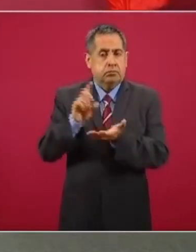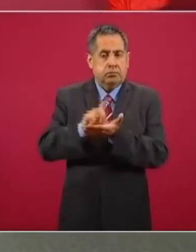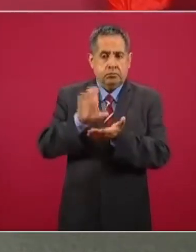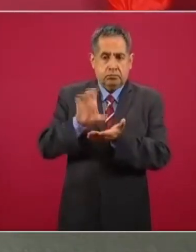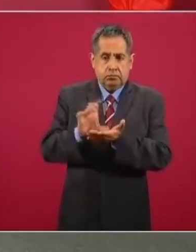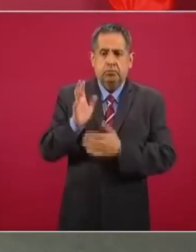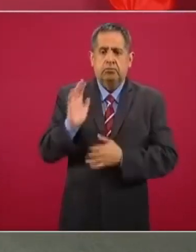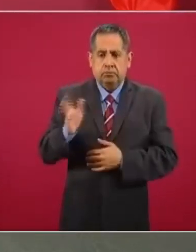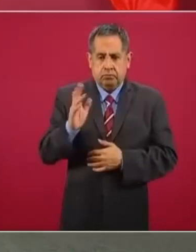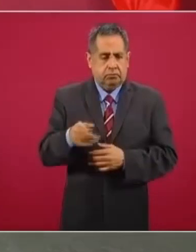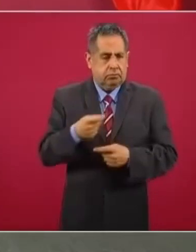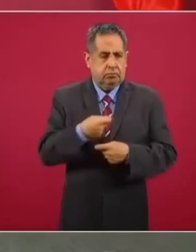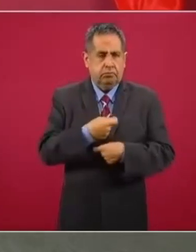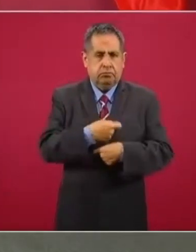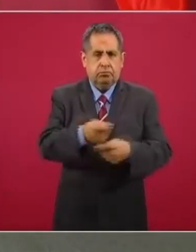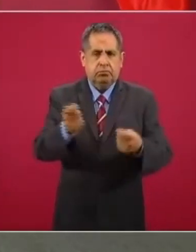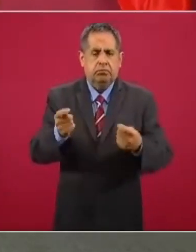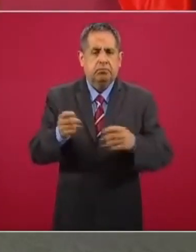es